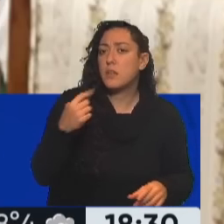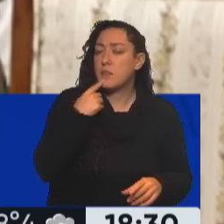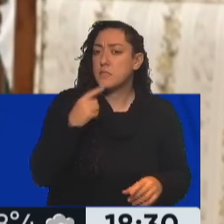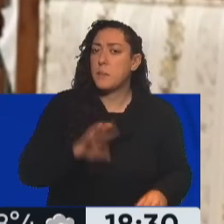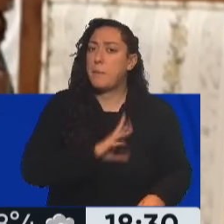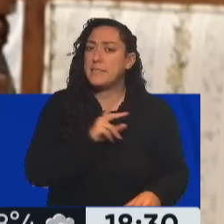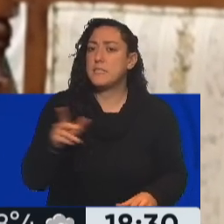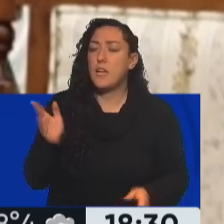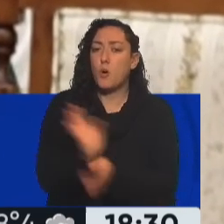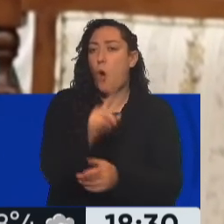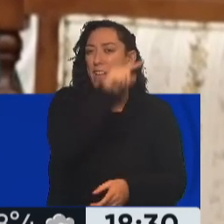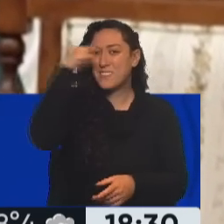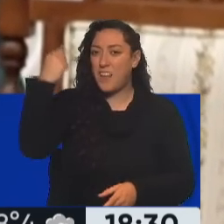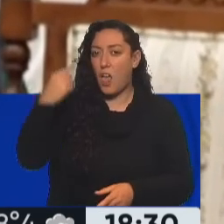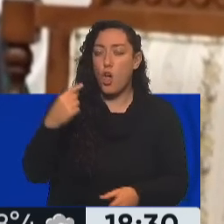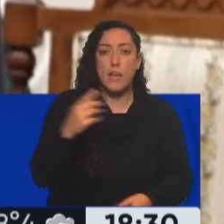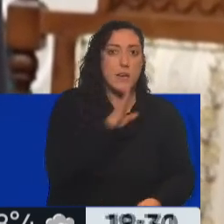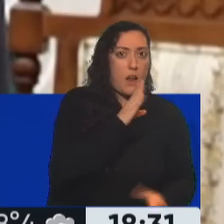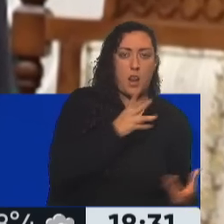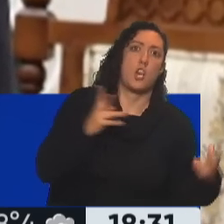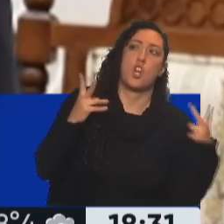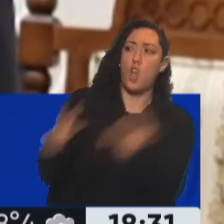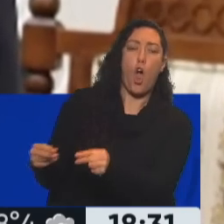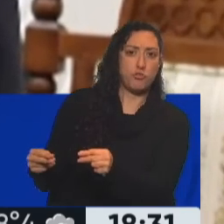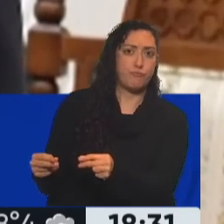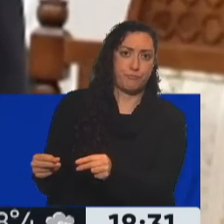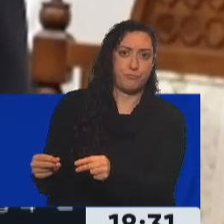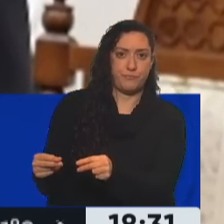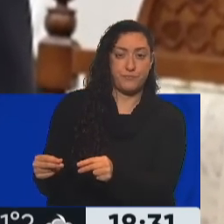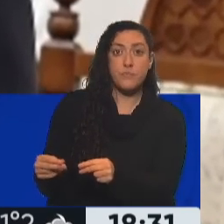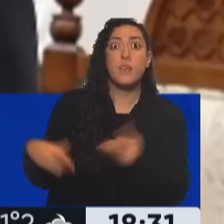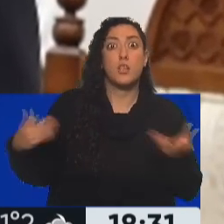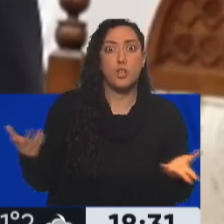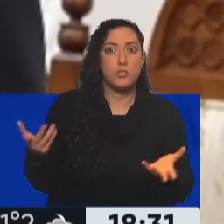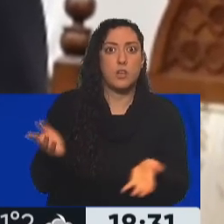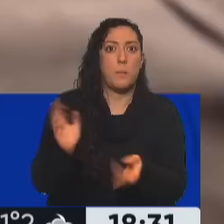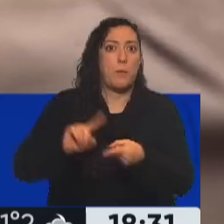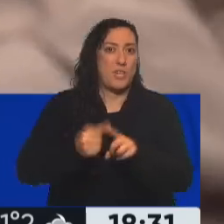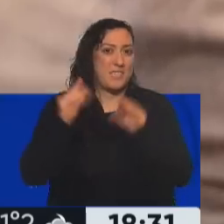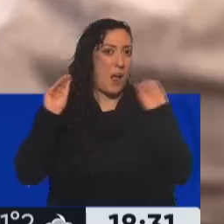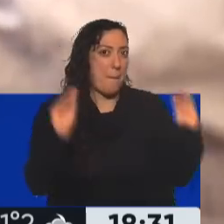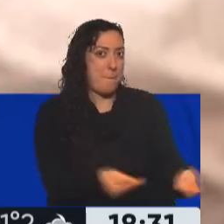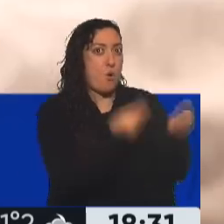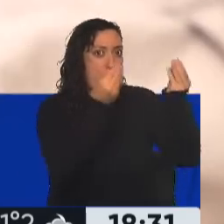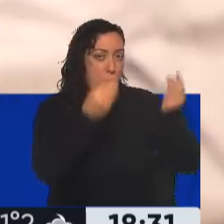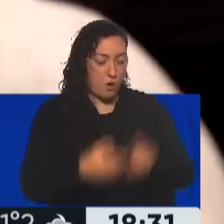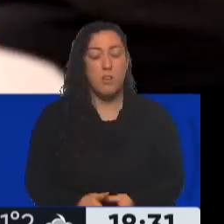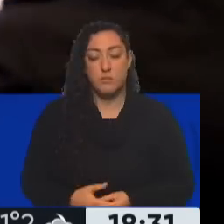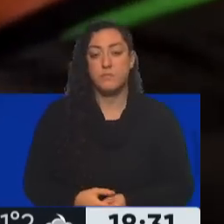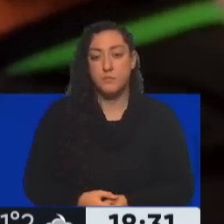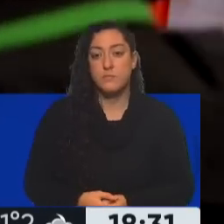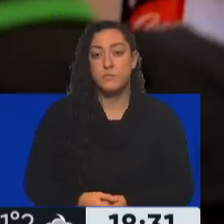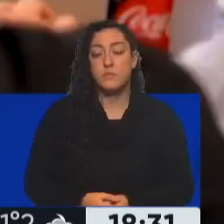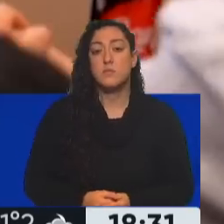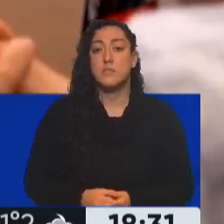palestino, algo a lo que Israel se opone frontalmente y supondría una derrota política. En las próximas